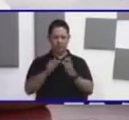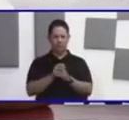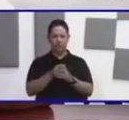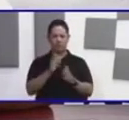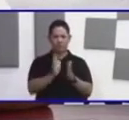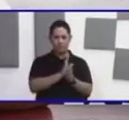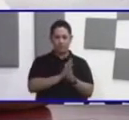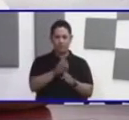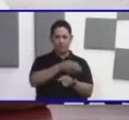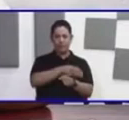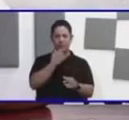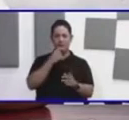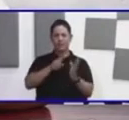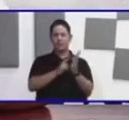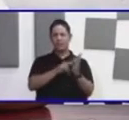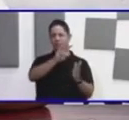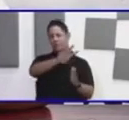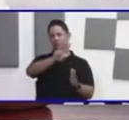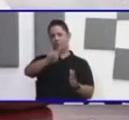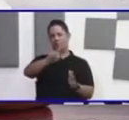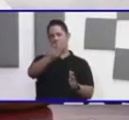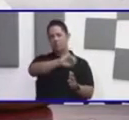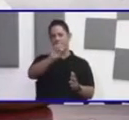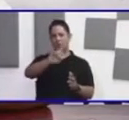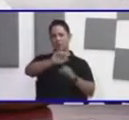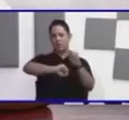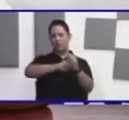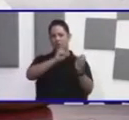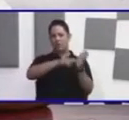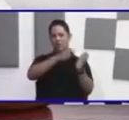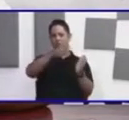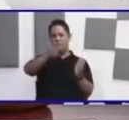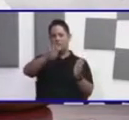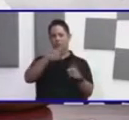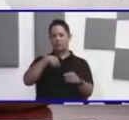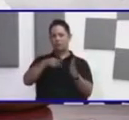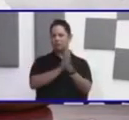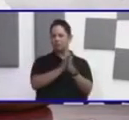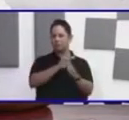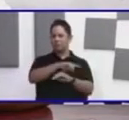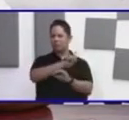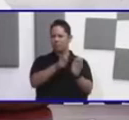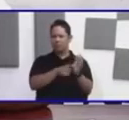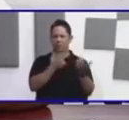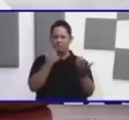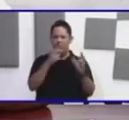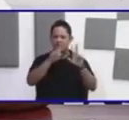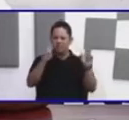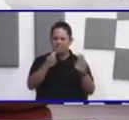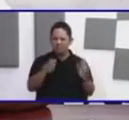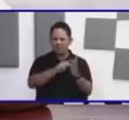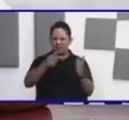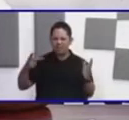resolución 3100 de 2019 no hace mención de alguna característica general o requerimiento especial en relación